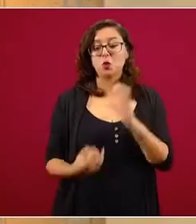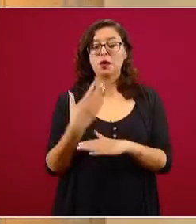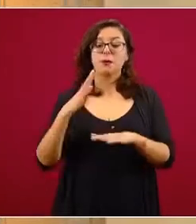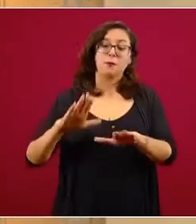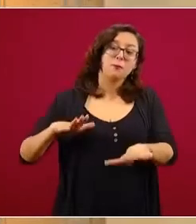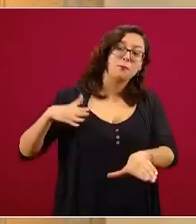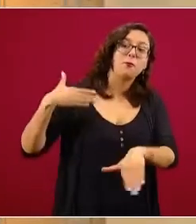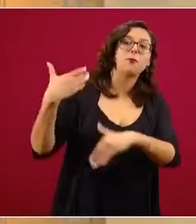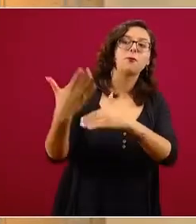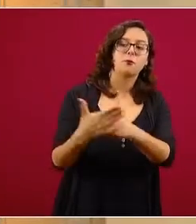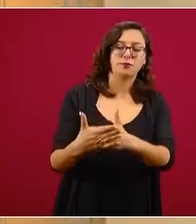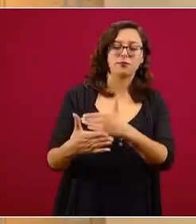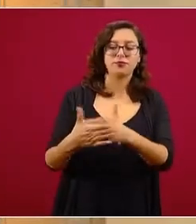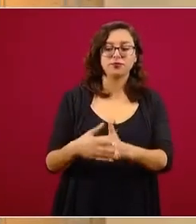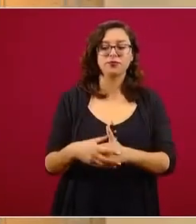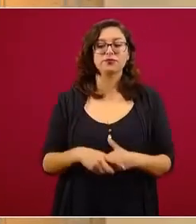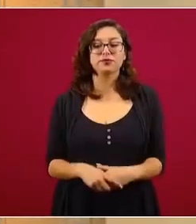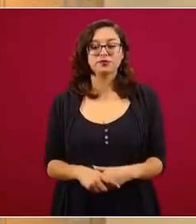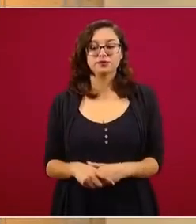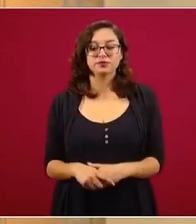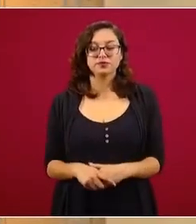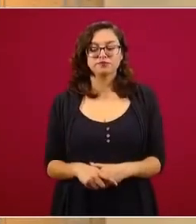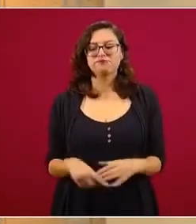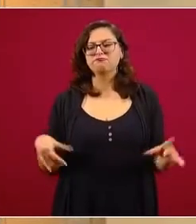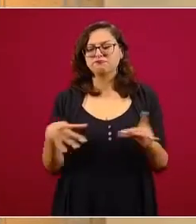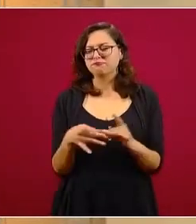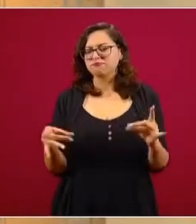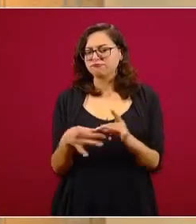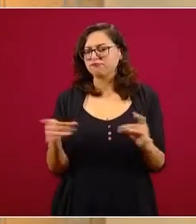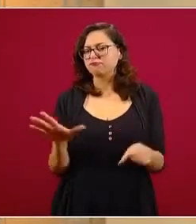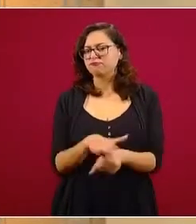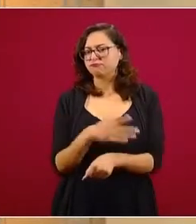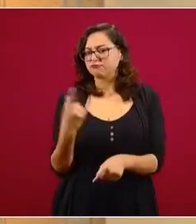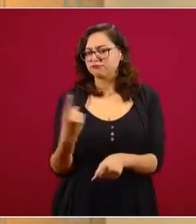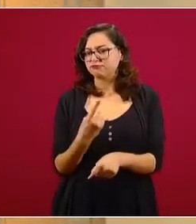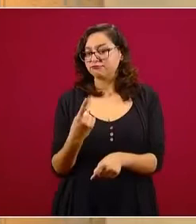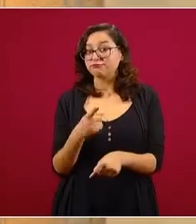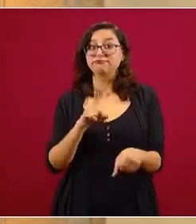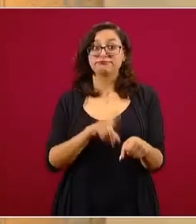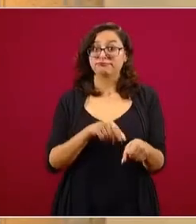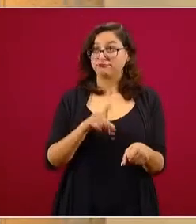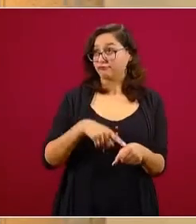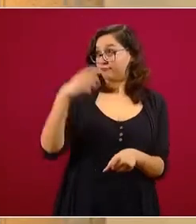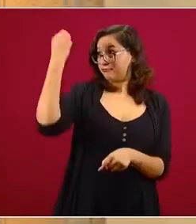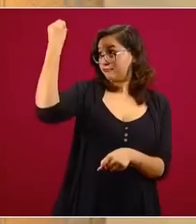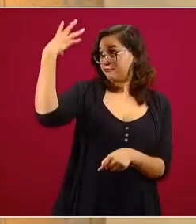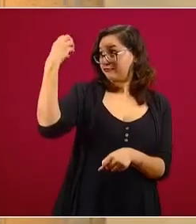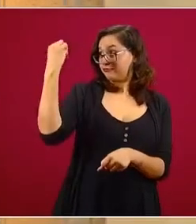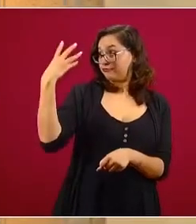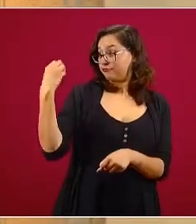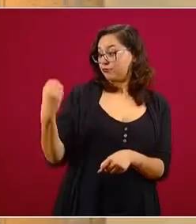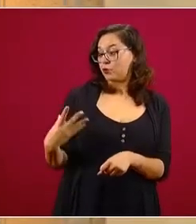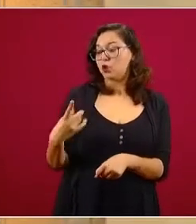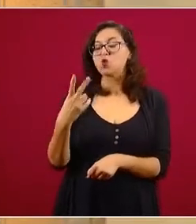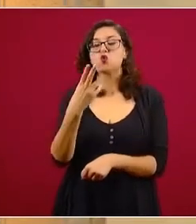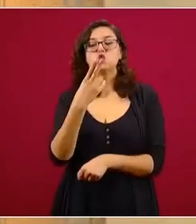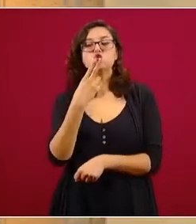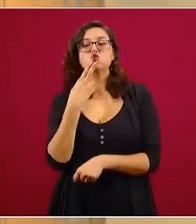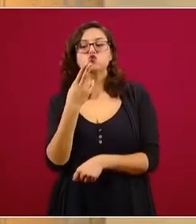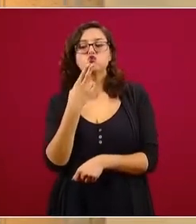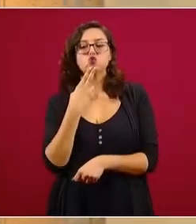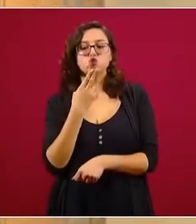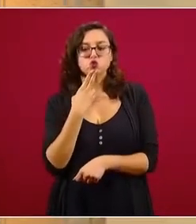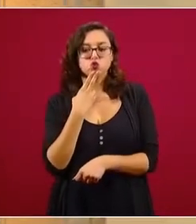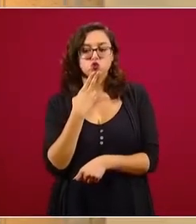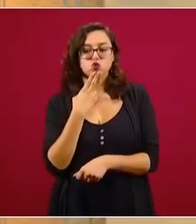semana. ¿Por qué lo mencionamos? Porque precisamente es la herramienta, es el instrumento que se está utilizando ahora